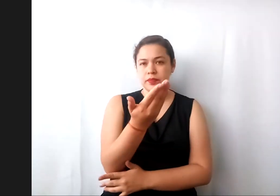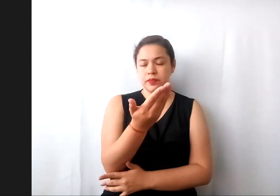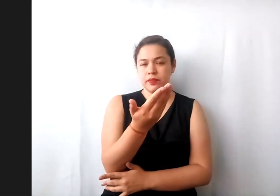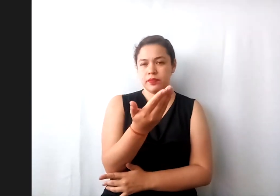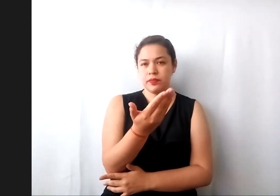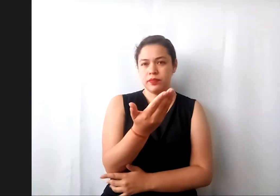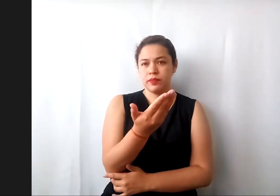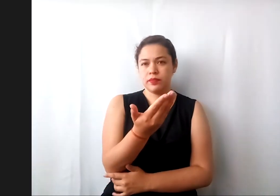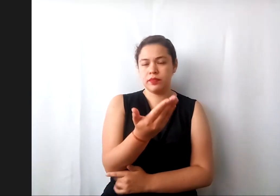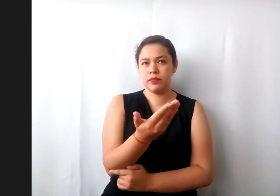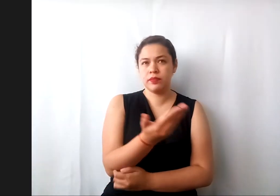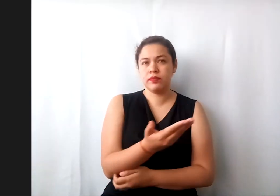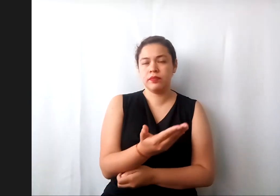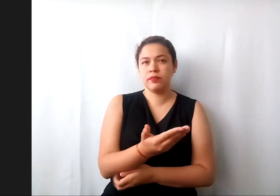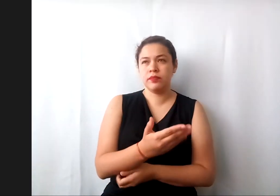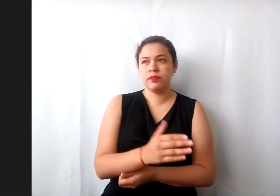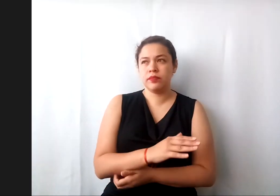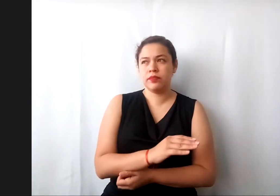pida. Y